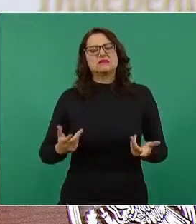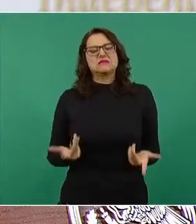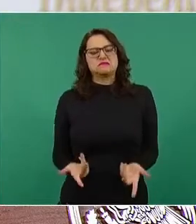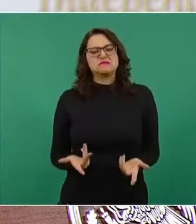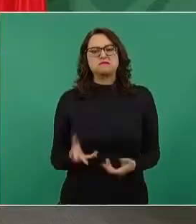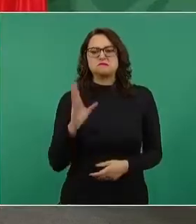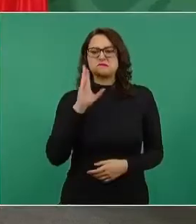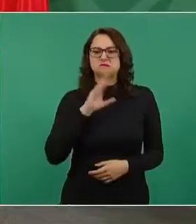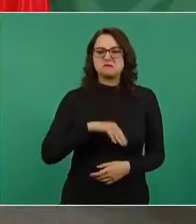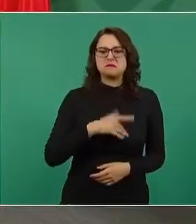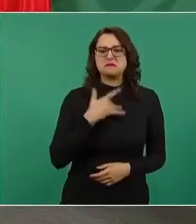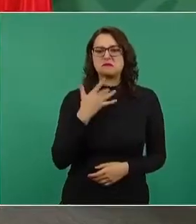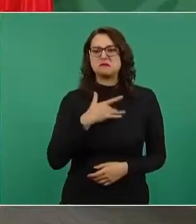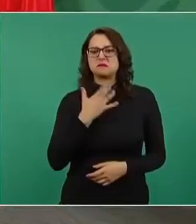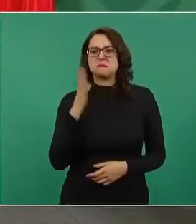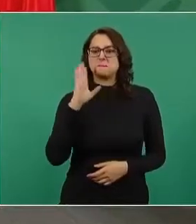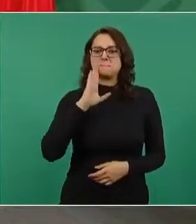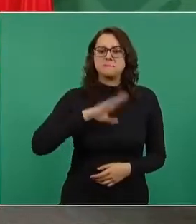y